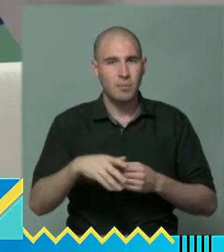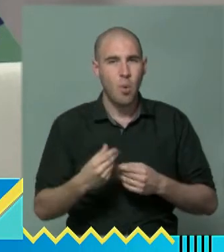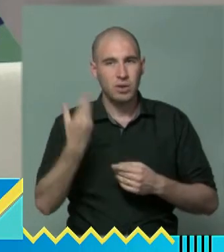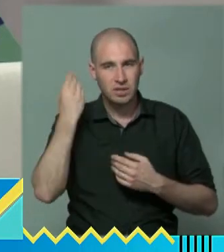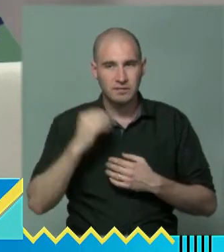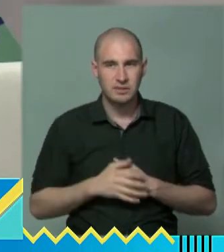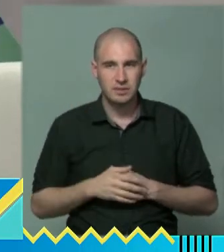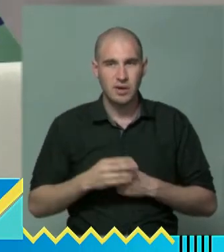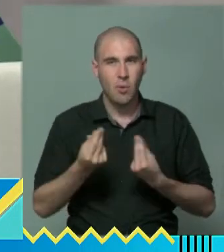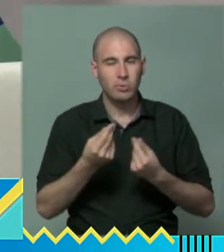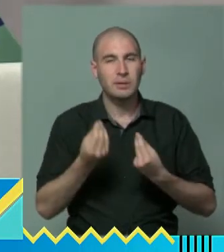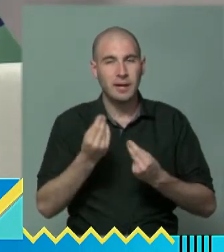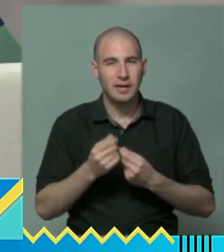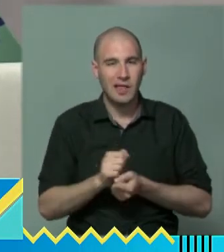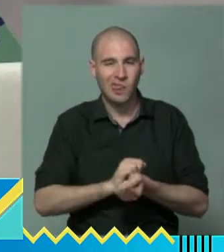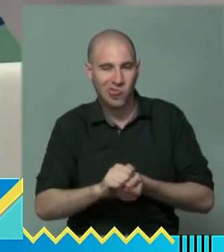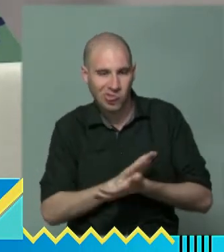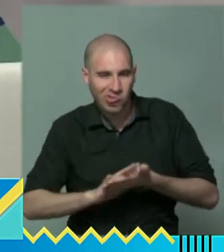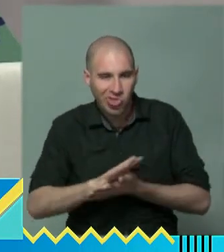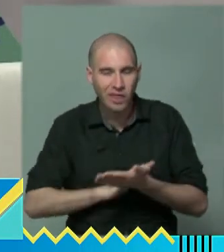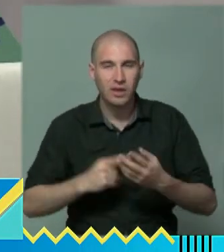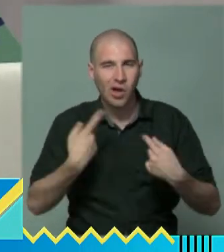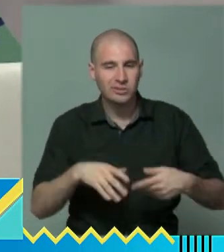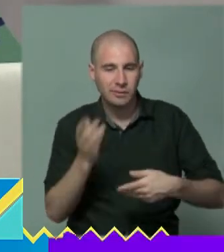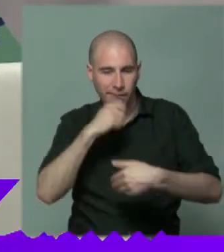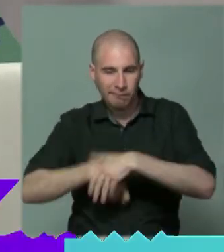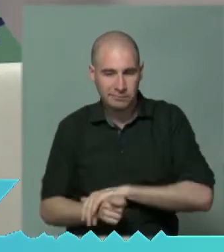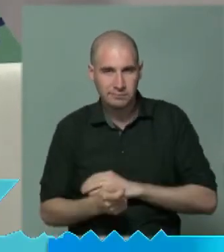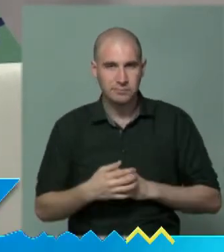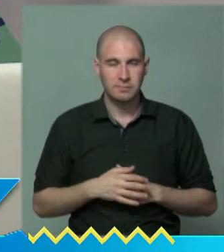veces se usan para fraguar, para esconder realidades.